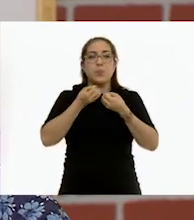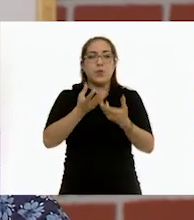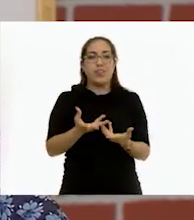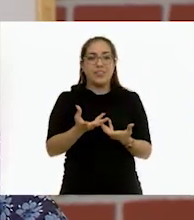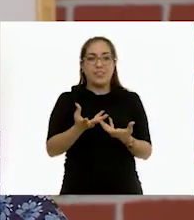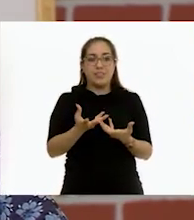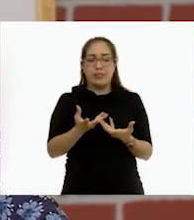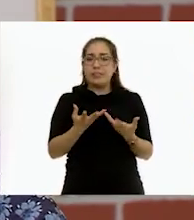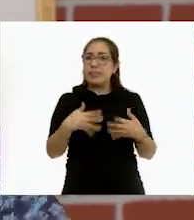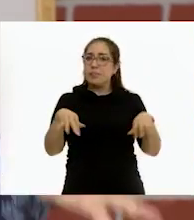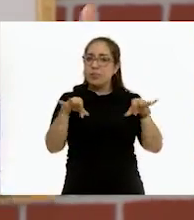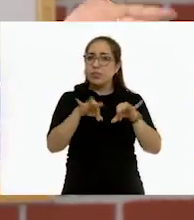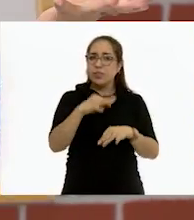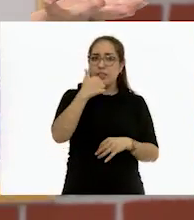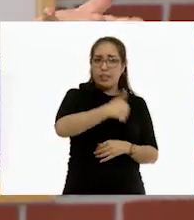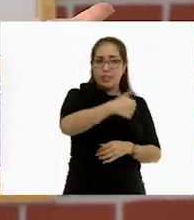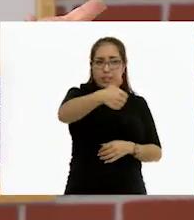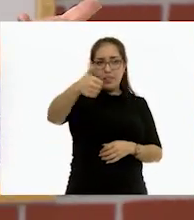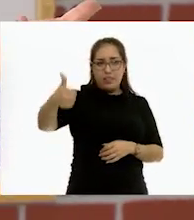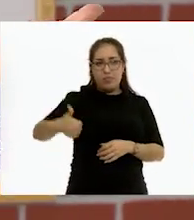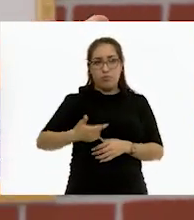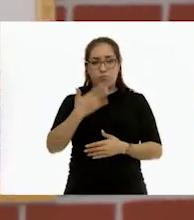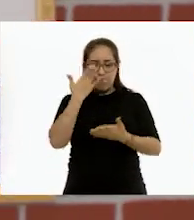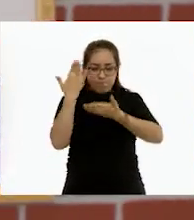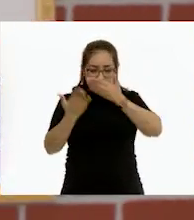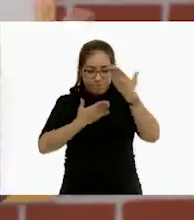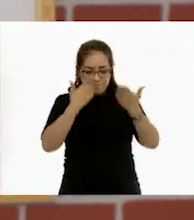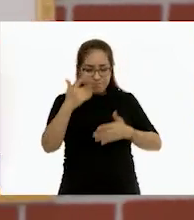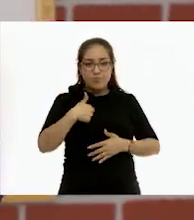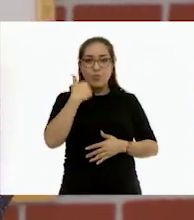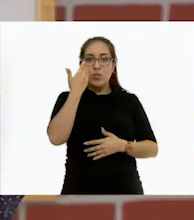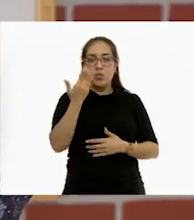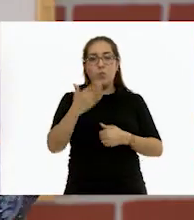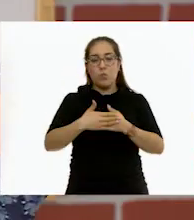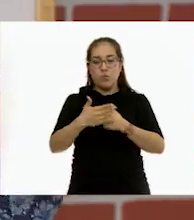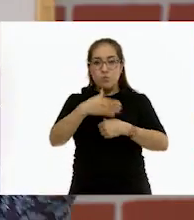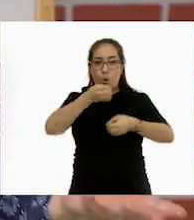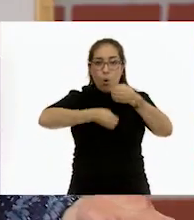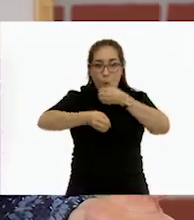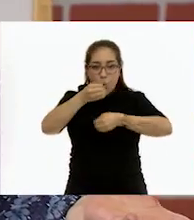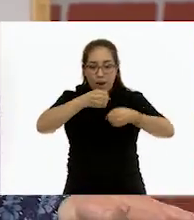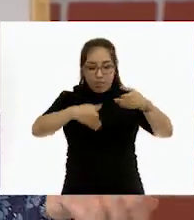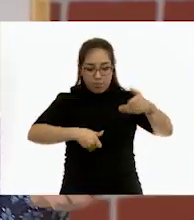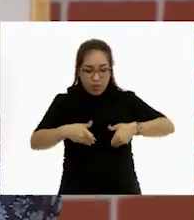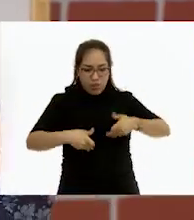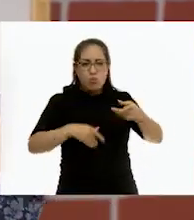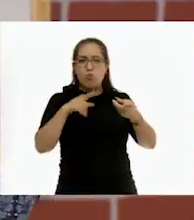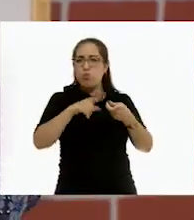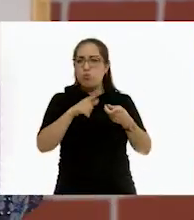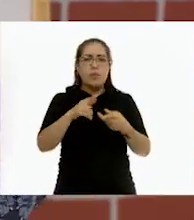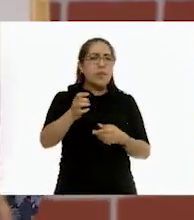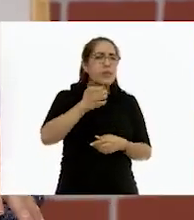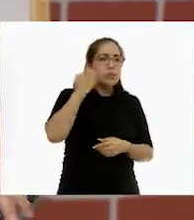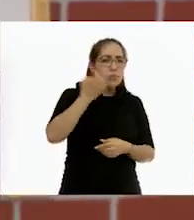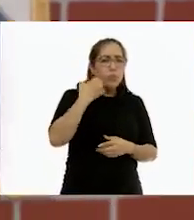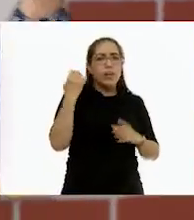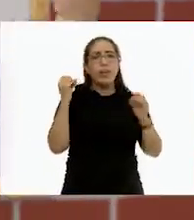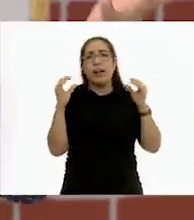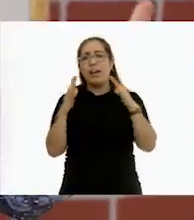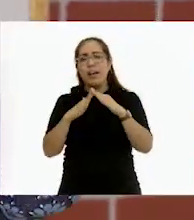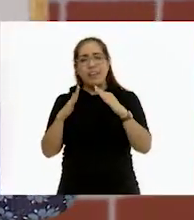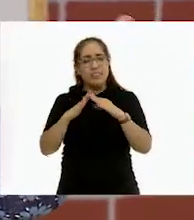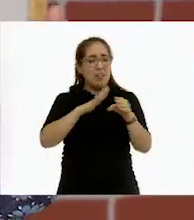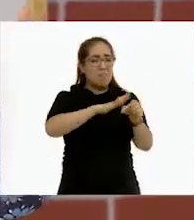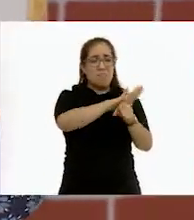lo estudiemos cuando queremos representar una obra, así sea en nuestra escuela, en casa, bueno, en